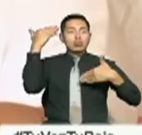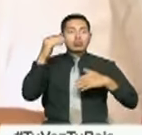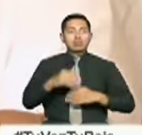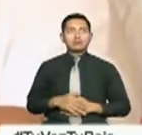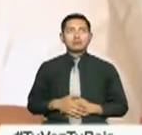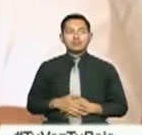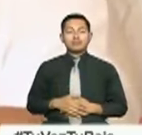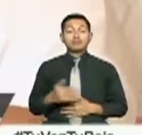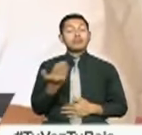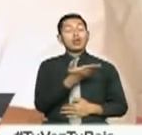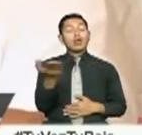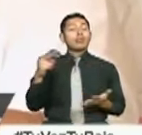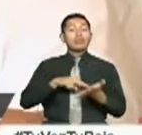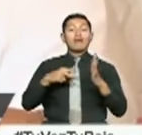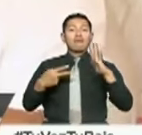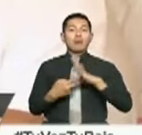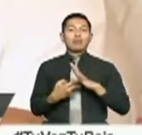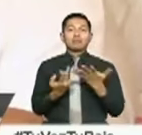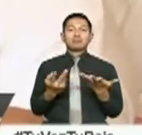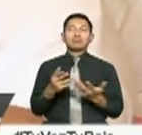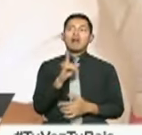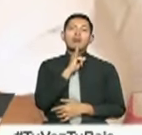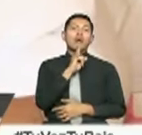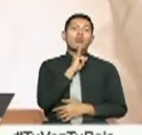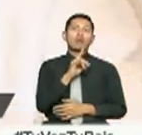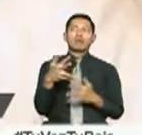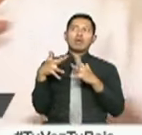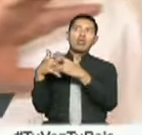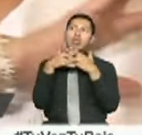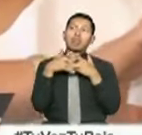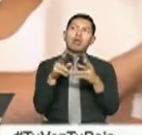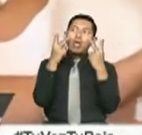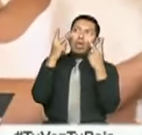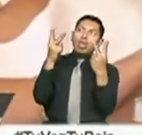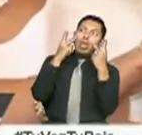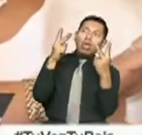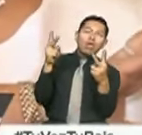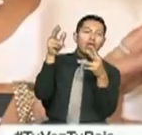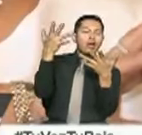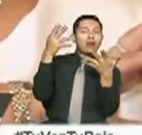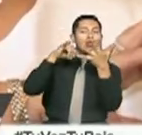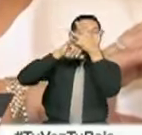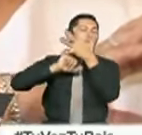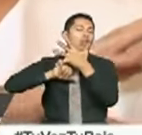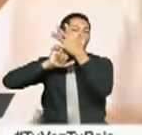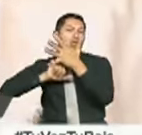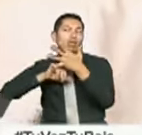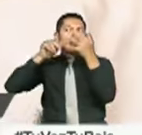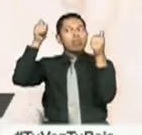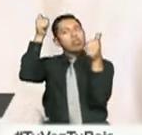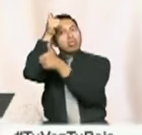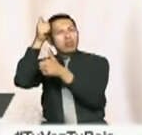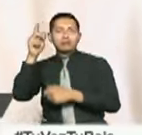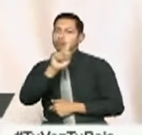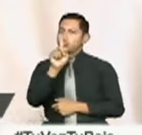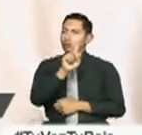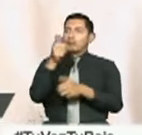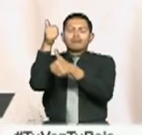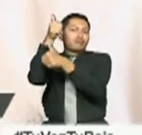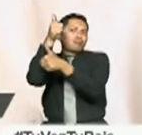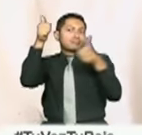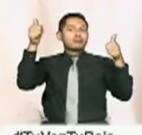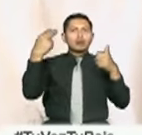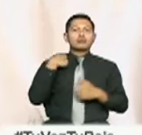Rompen esa mirada hacia el norte, hacia los Estados Unidos, y se van hacia el otro extremo para buscar las